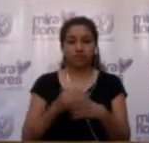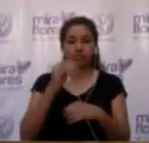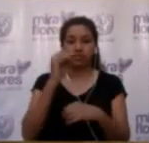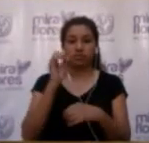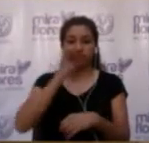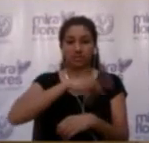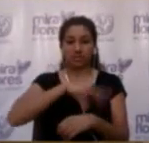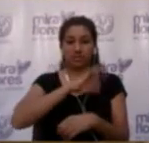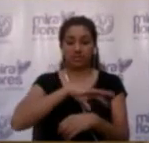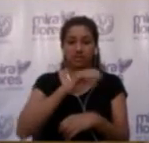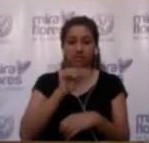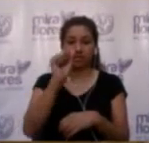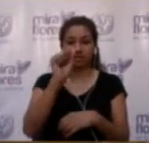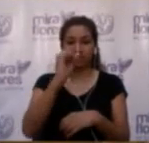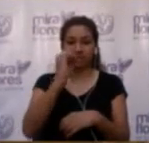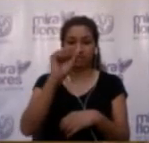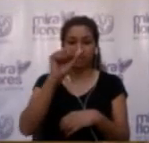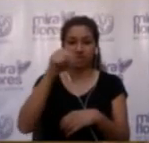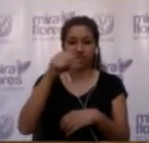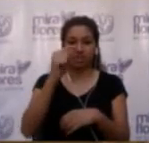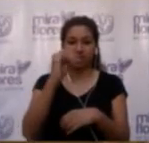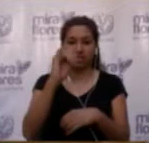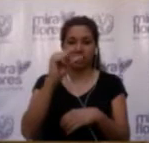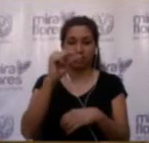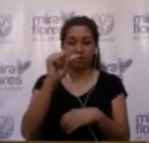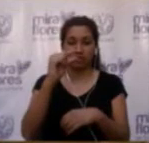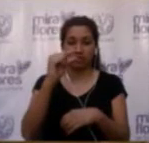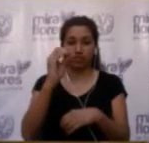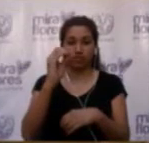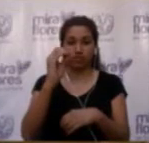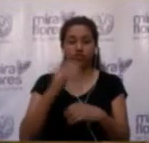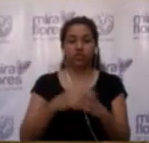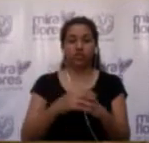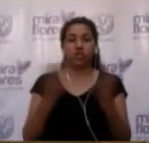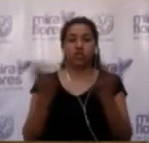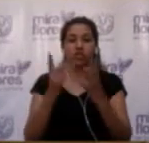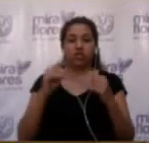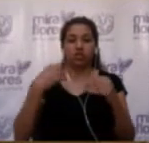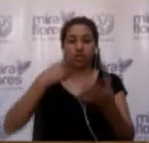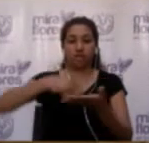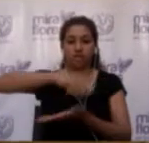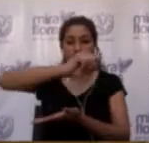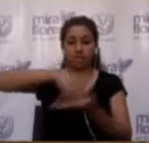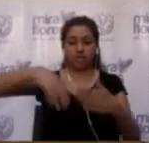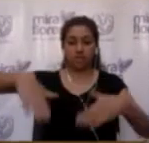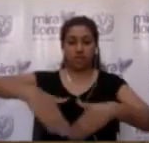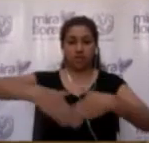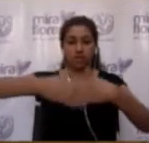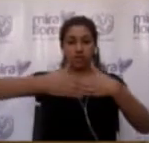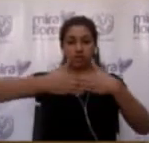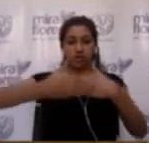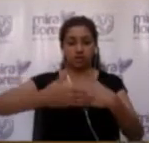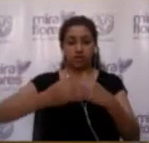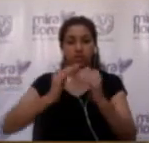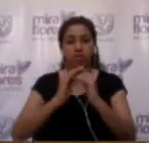Chile, en el municipio de La Reina, donde firmamos un convenio de hermanamiento